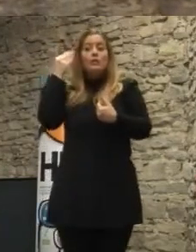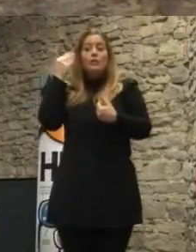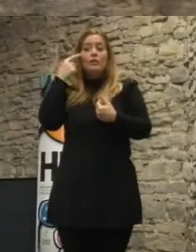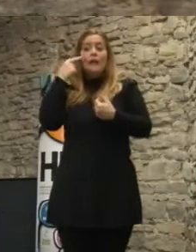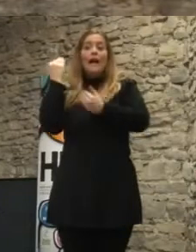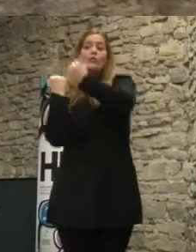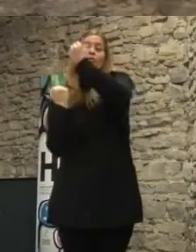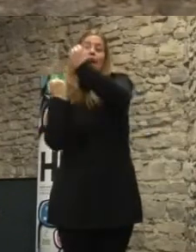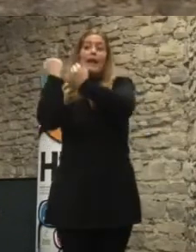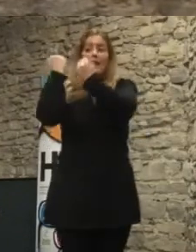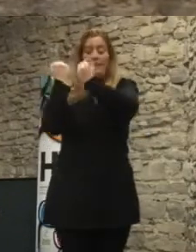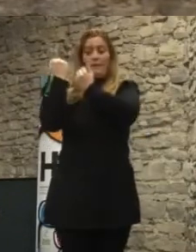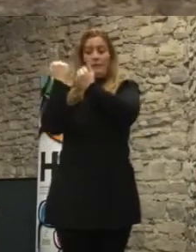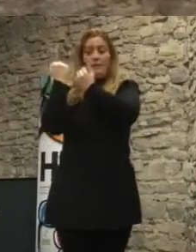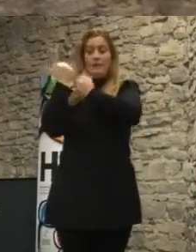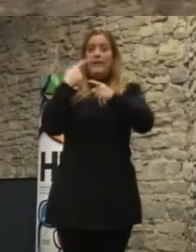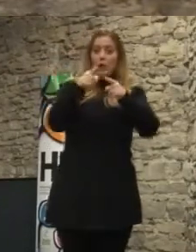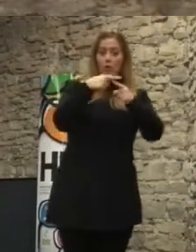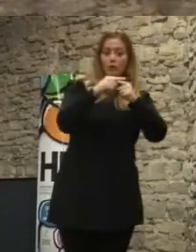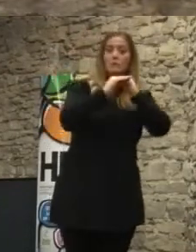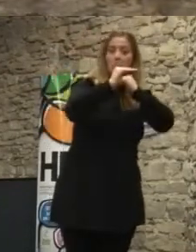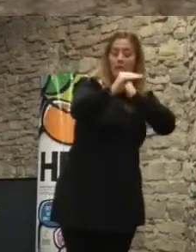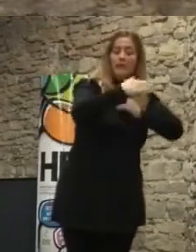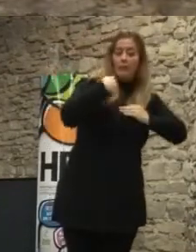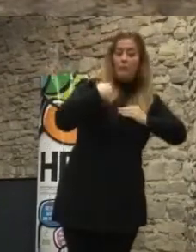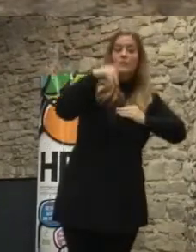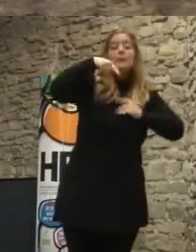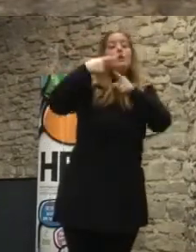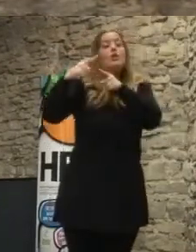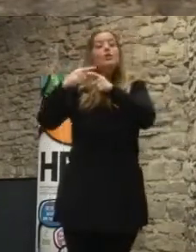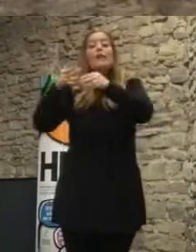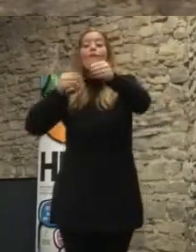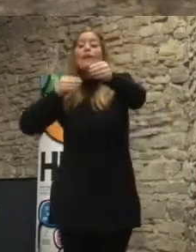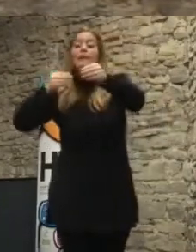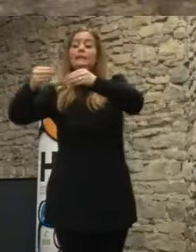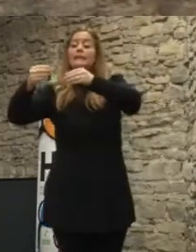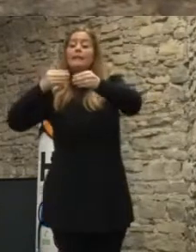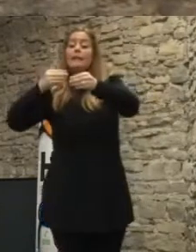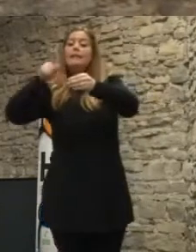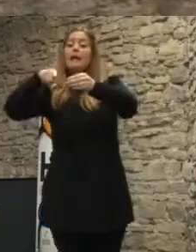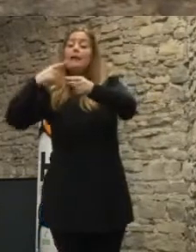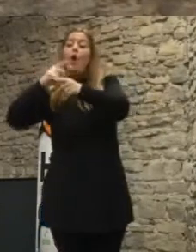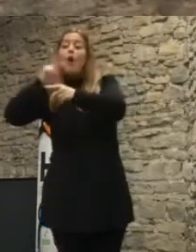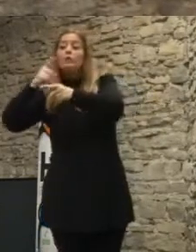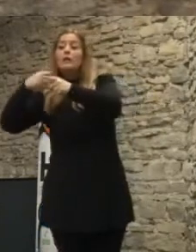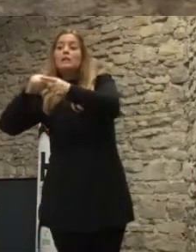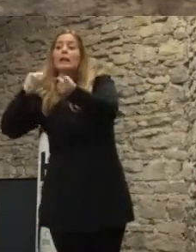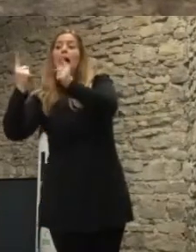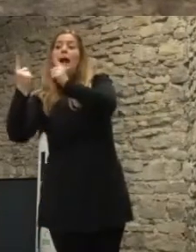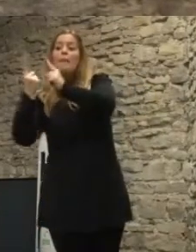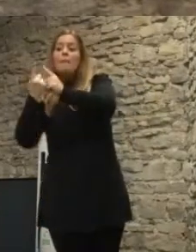que queremos que permanezca y lo que debe ser flexible y lo que debe cambiar para que lo